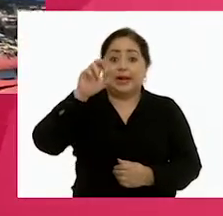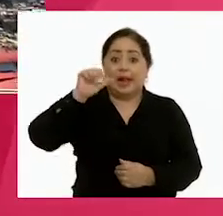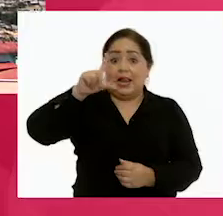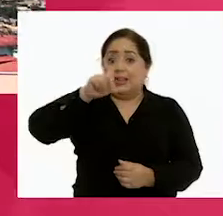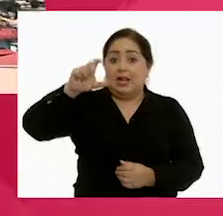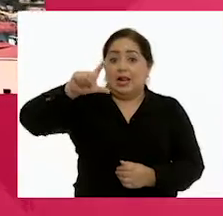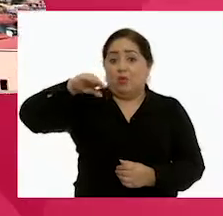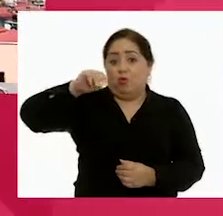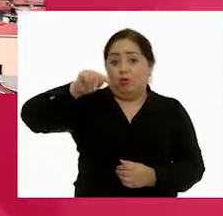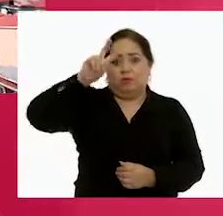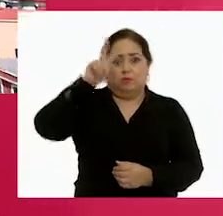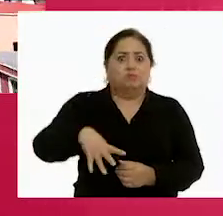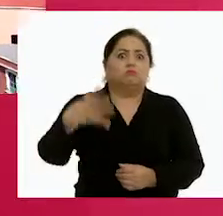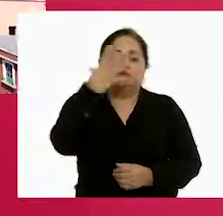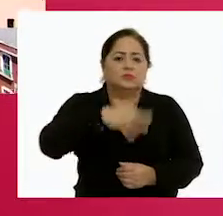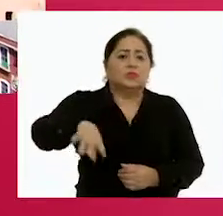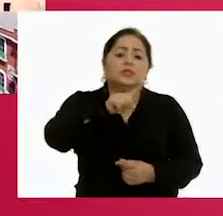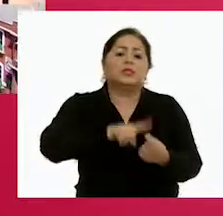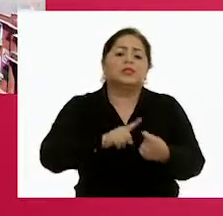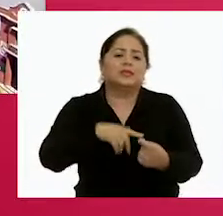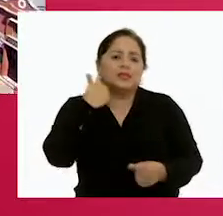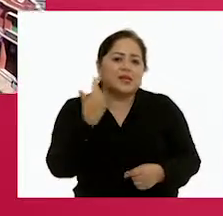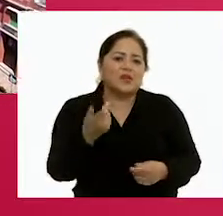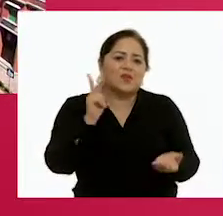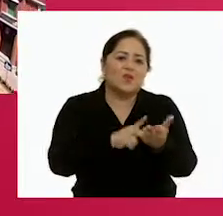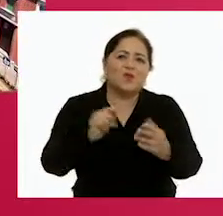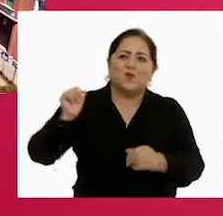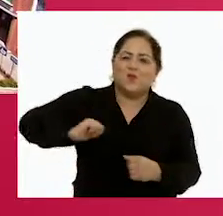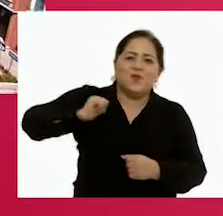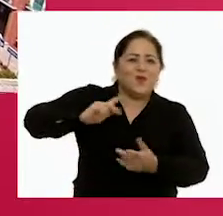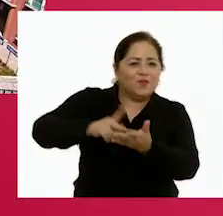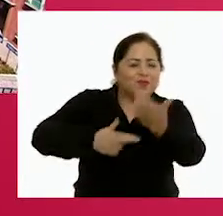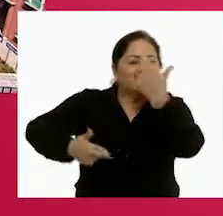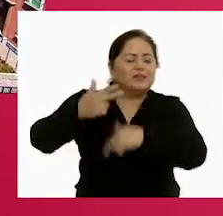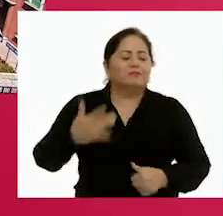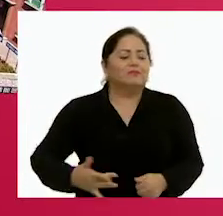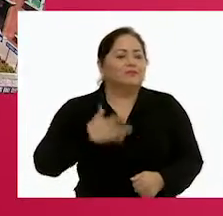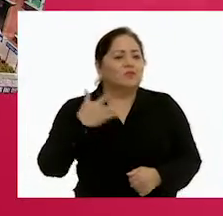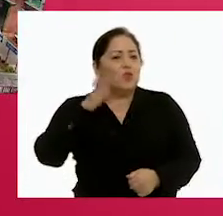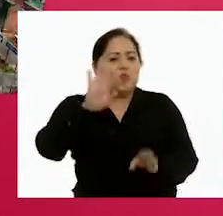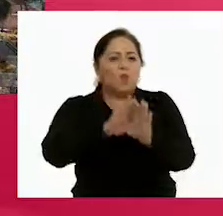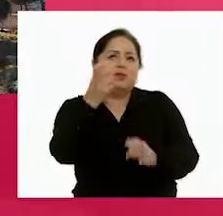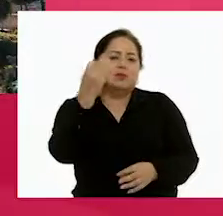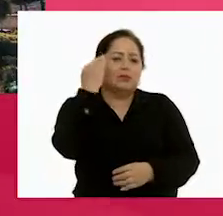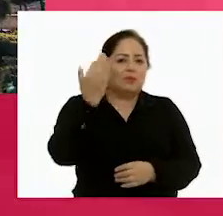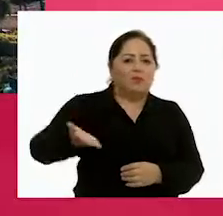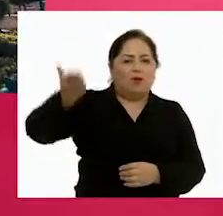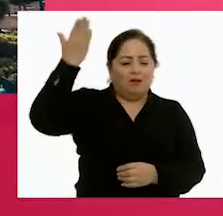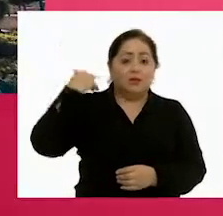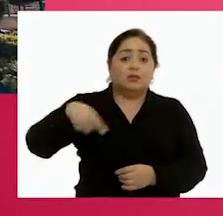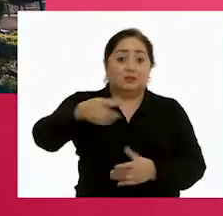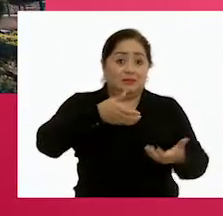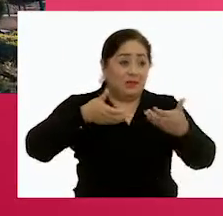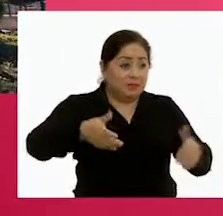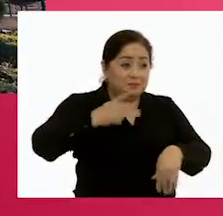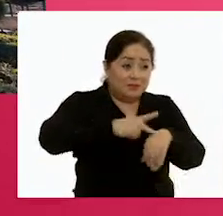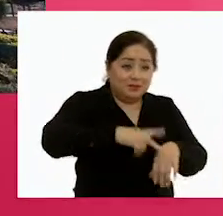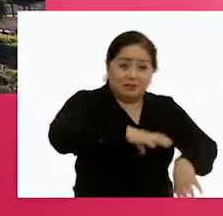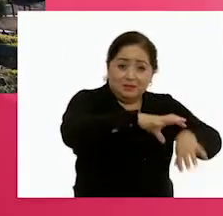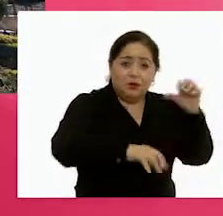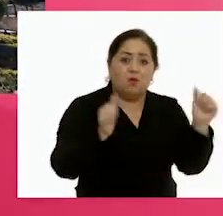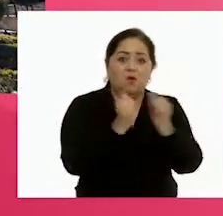es el lugar ideal para aquellos que quieren remontarse a siglos pasados y sentirse de otra época. Sus calles empedradas